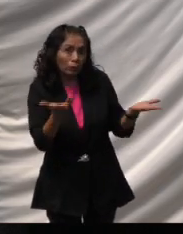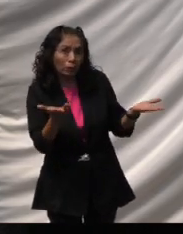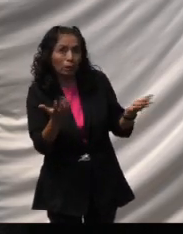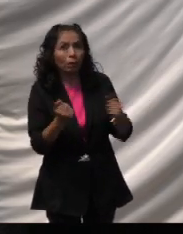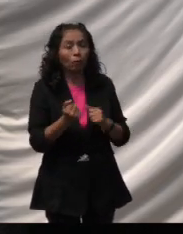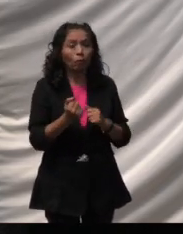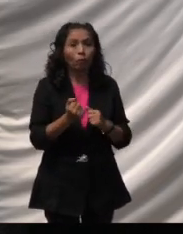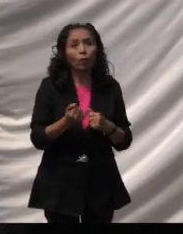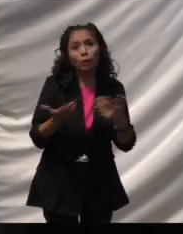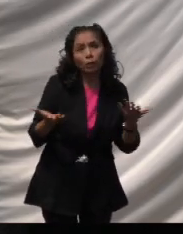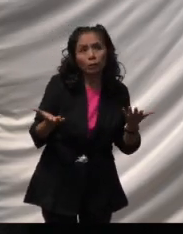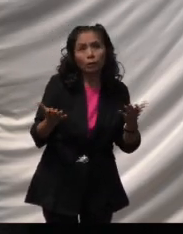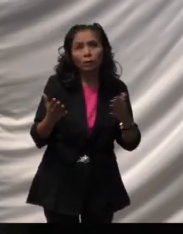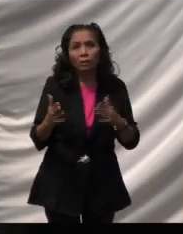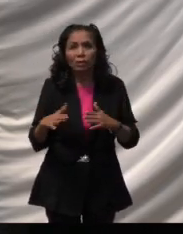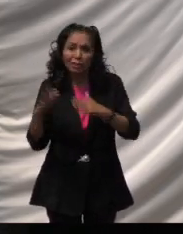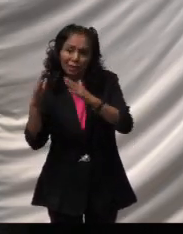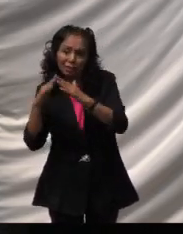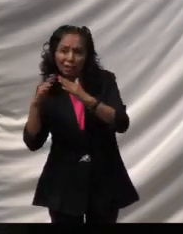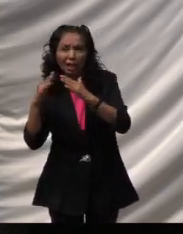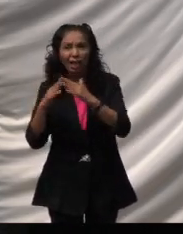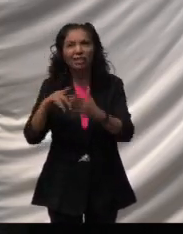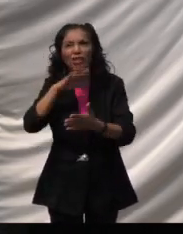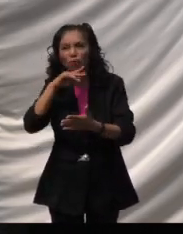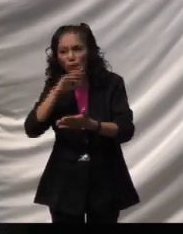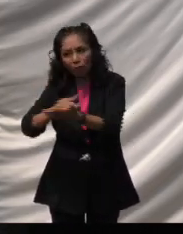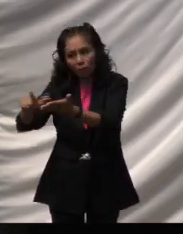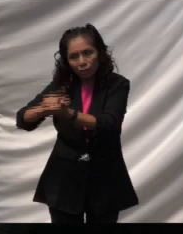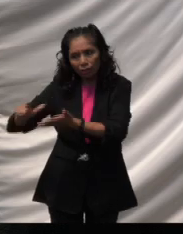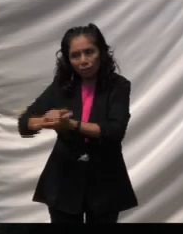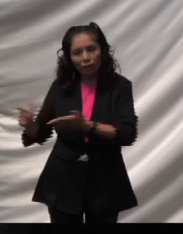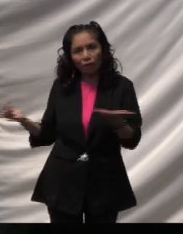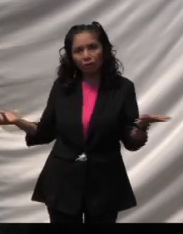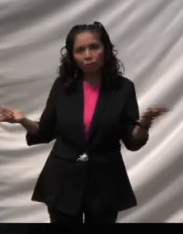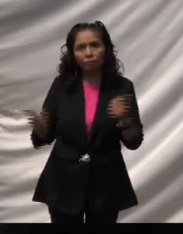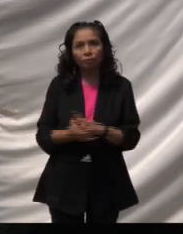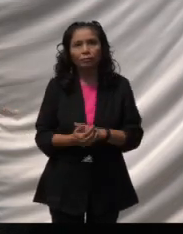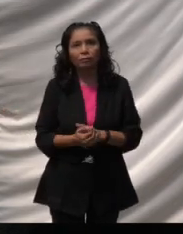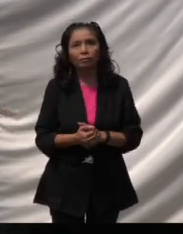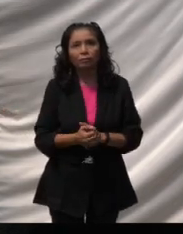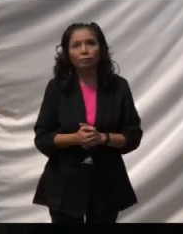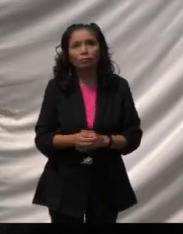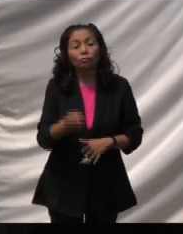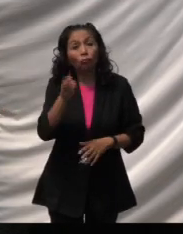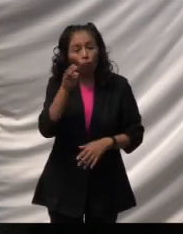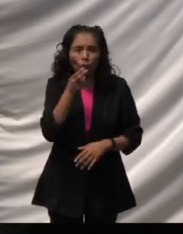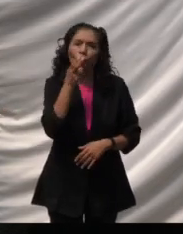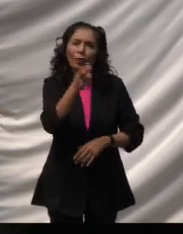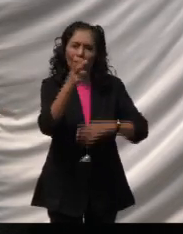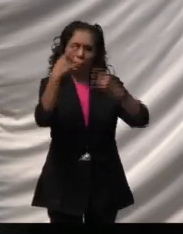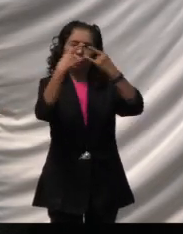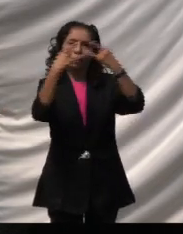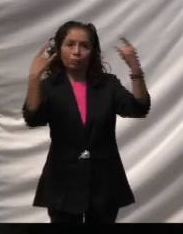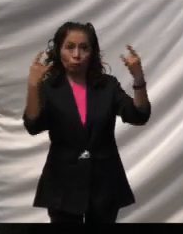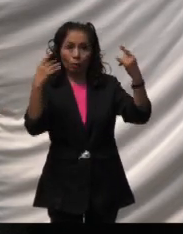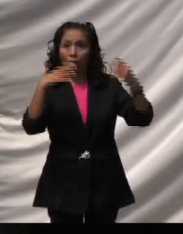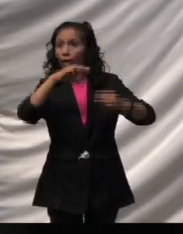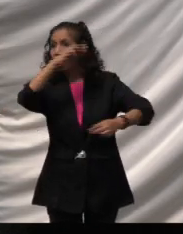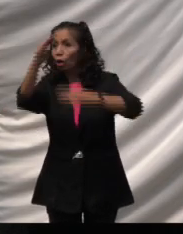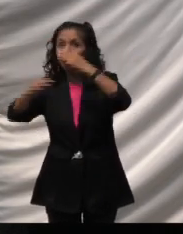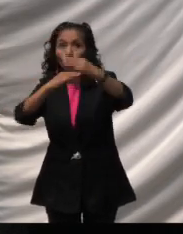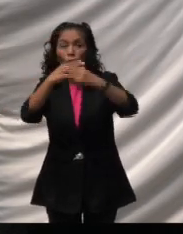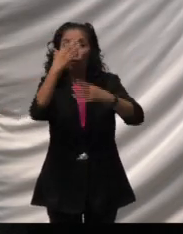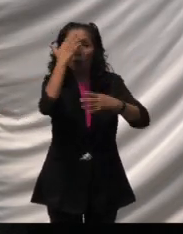diciéndoles que si tienen la casa sucia para que ellos la puedan limpiar? Pues hice esta historia para demostrar al mundo parte